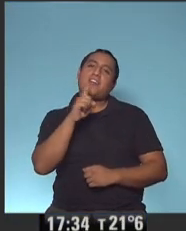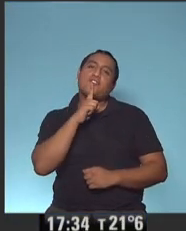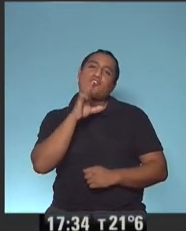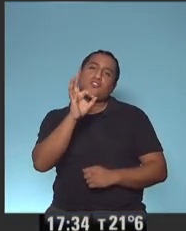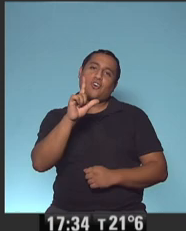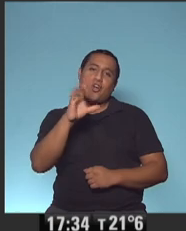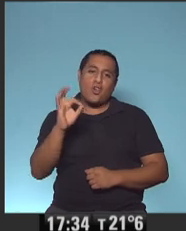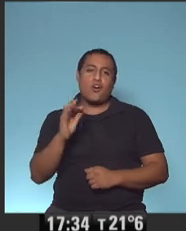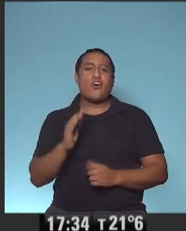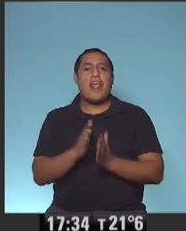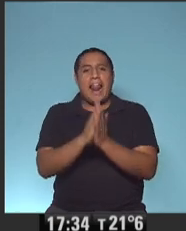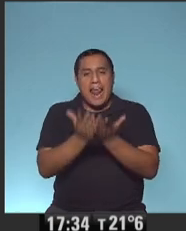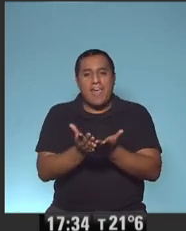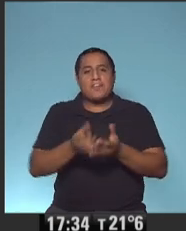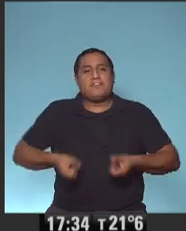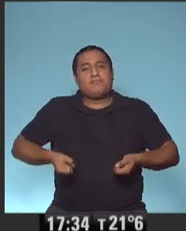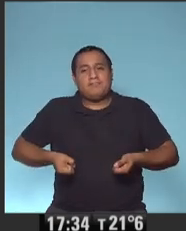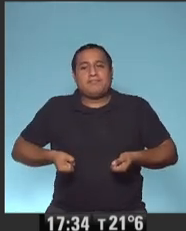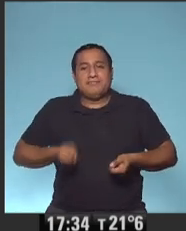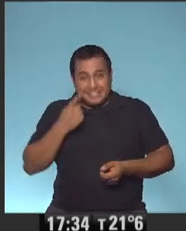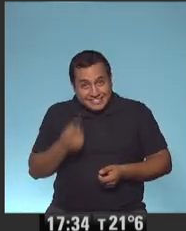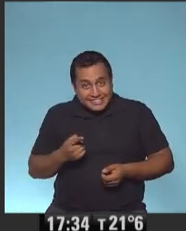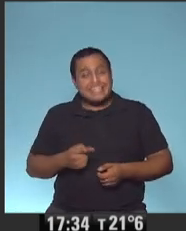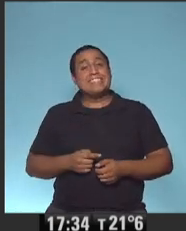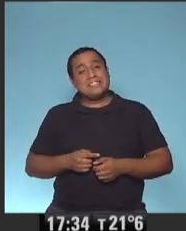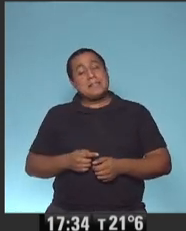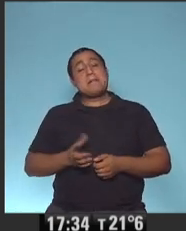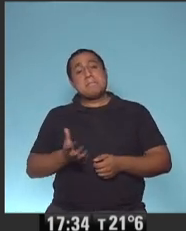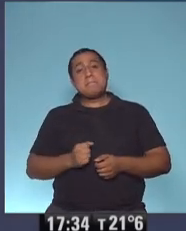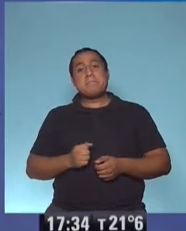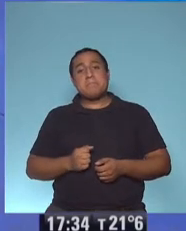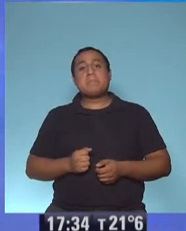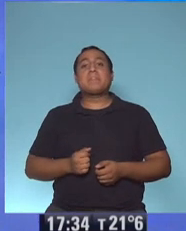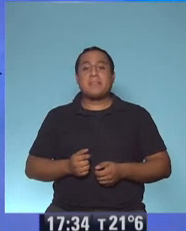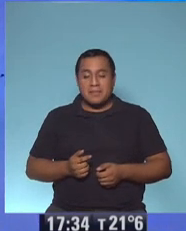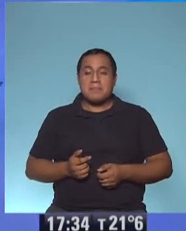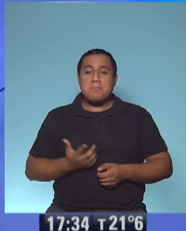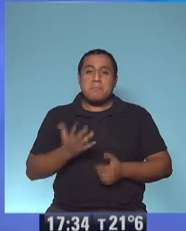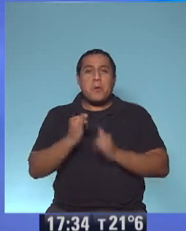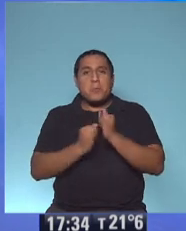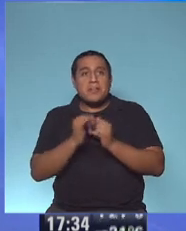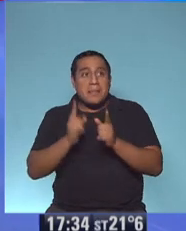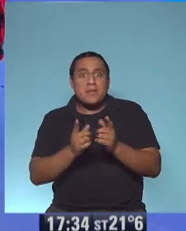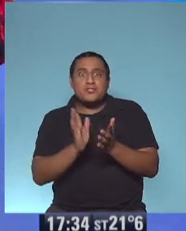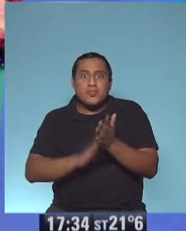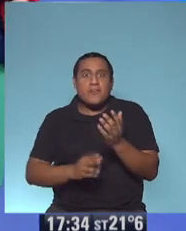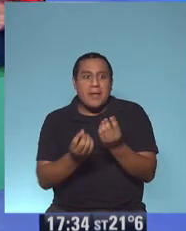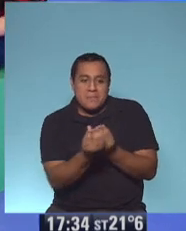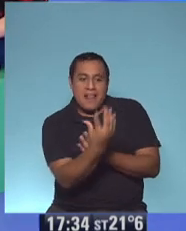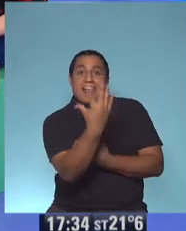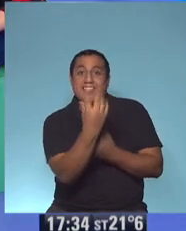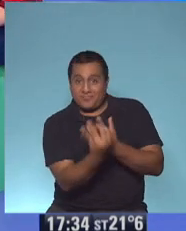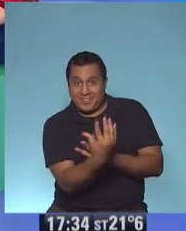sus libros. Qué así genio. Era Bartolo, ¿vieron? Y también estaba hablando de las plantas, ¿no? Es había